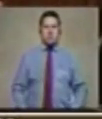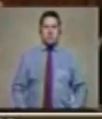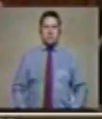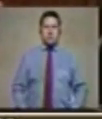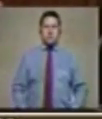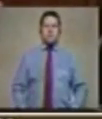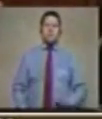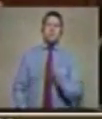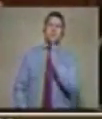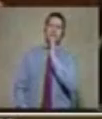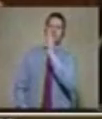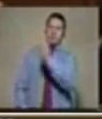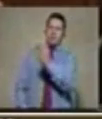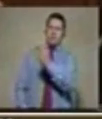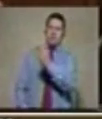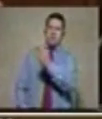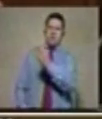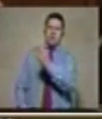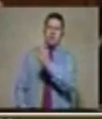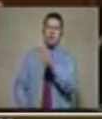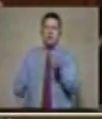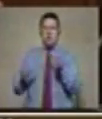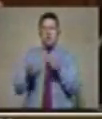sonido en la curul ya representante navas talero por qué